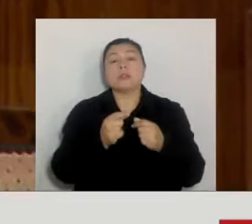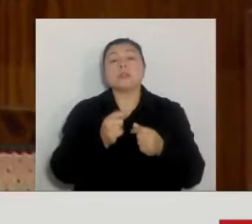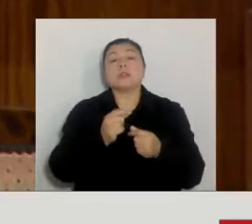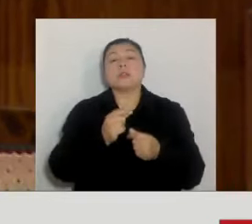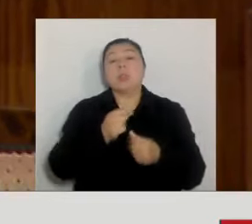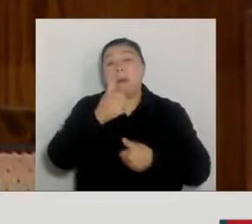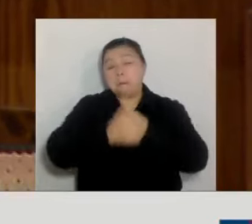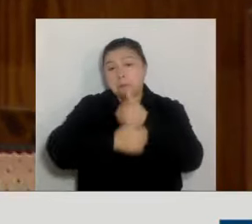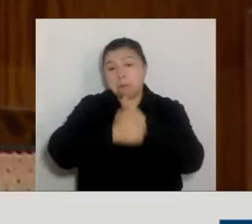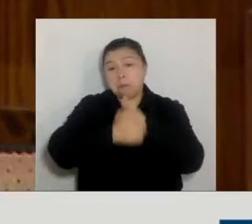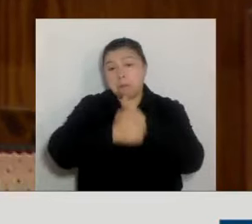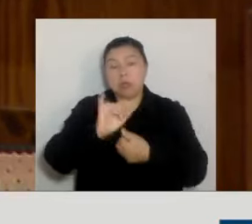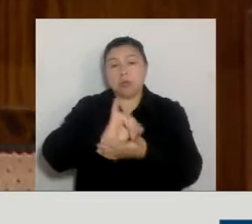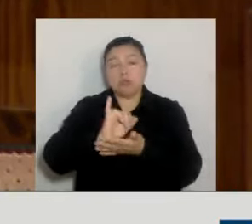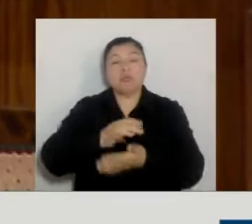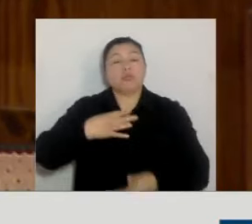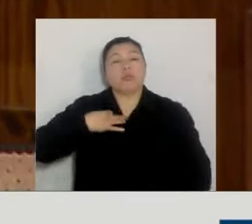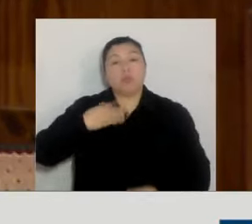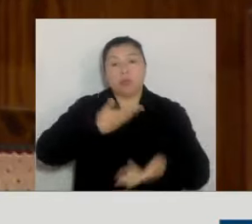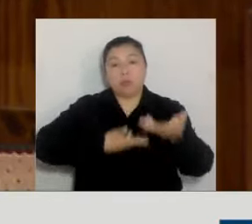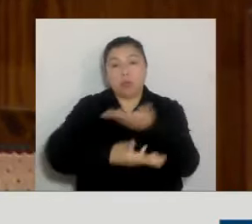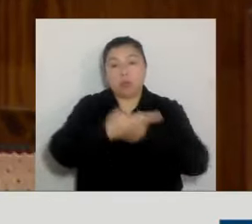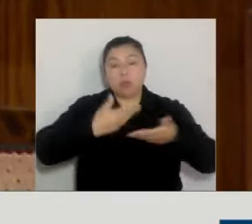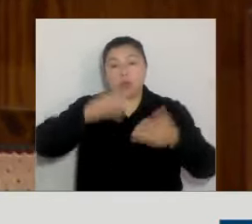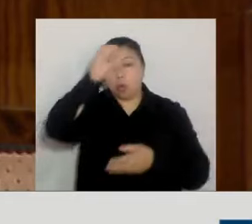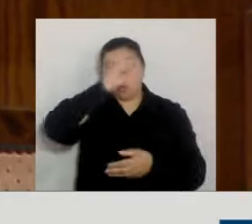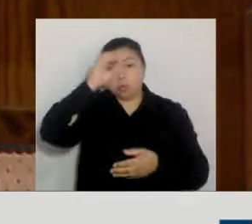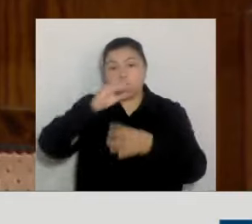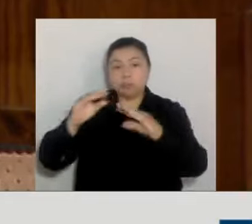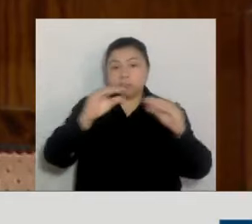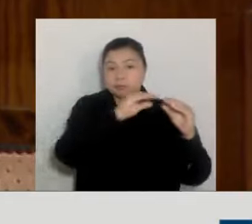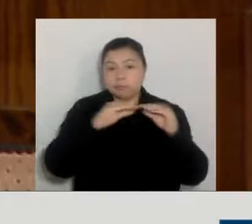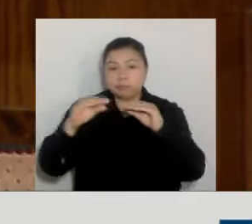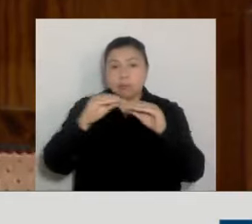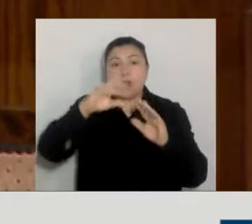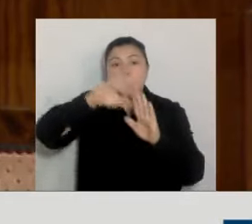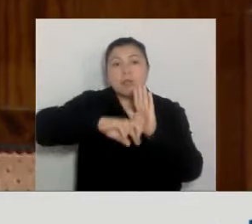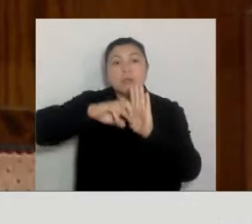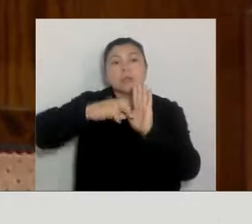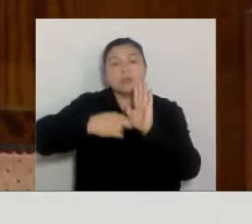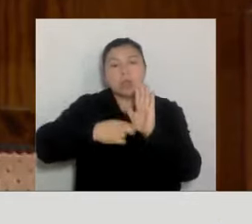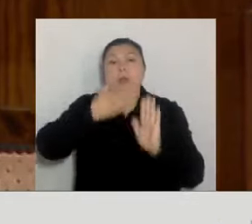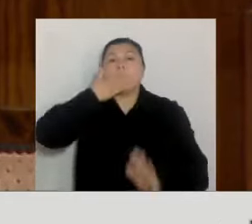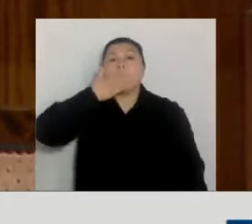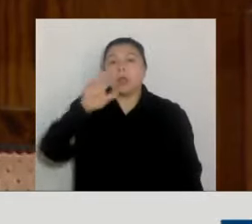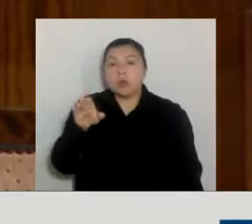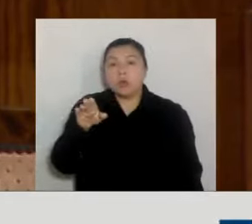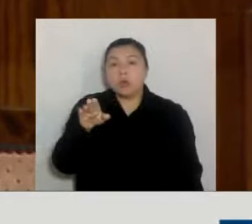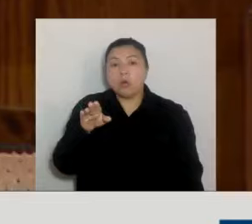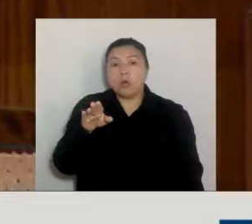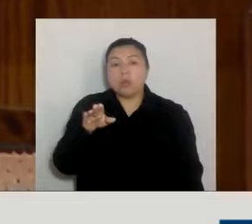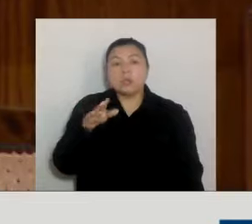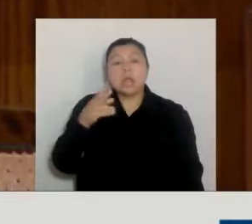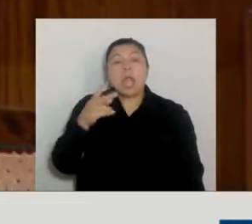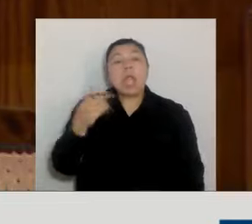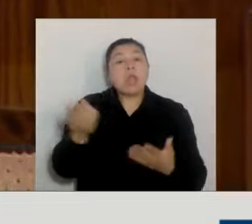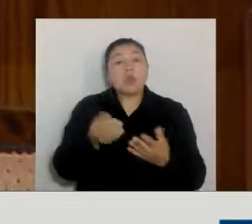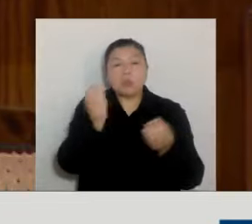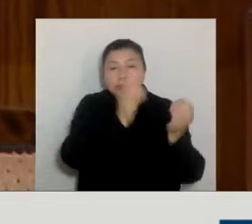civil quienes compartieron sus opiniones sobre el proyecto propusieron mejoras en su diseño y